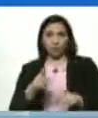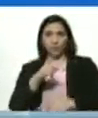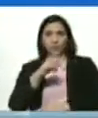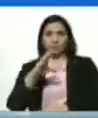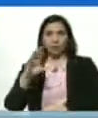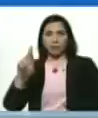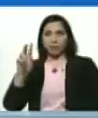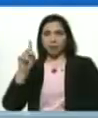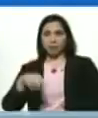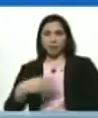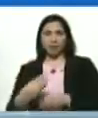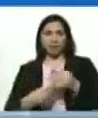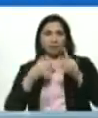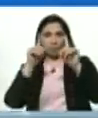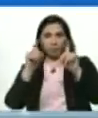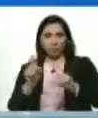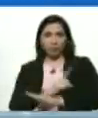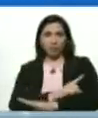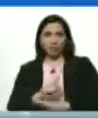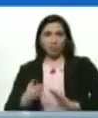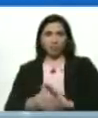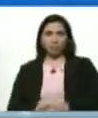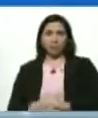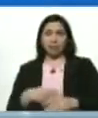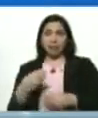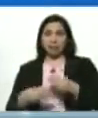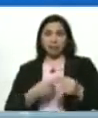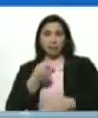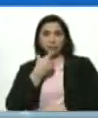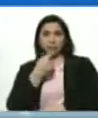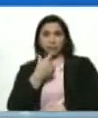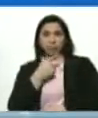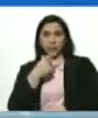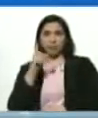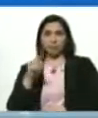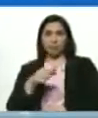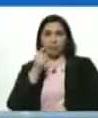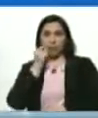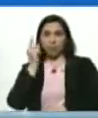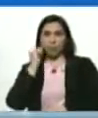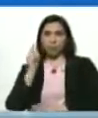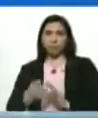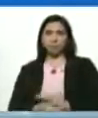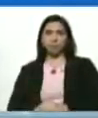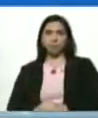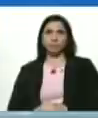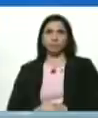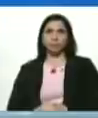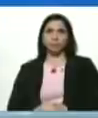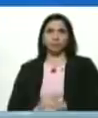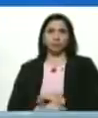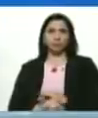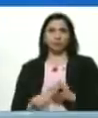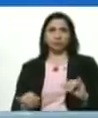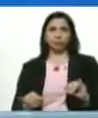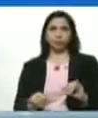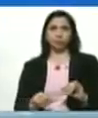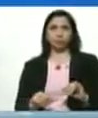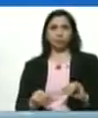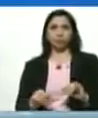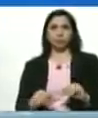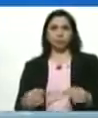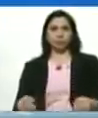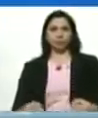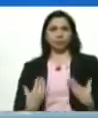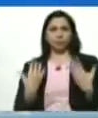haciendo las pruebas rápido haciendo los tratamientos muchachos y muchachas han llenado de energía